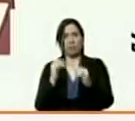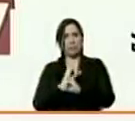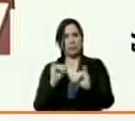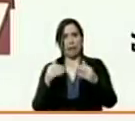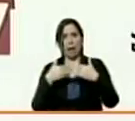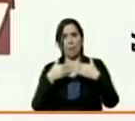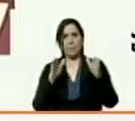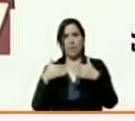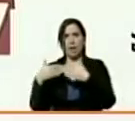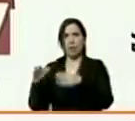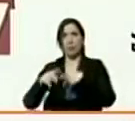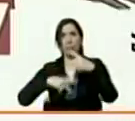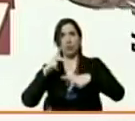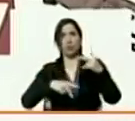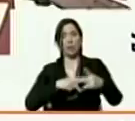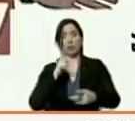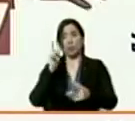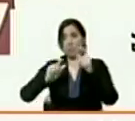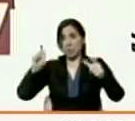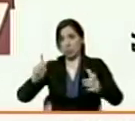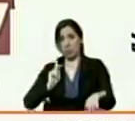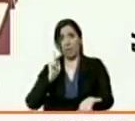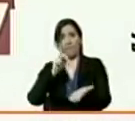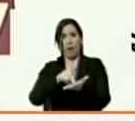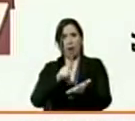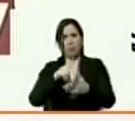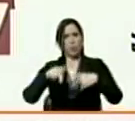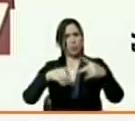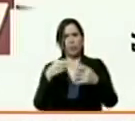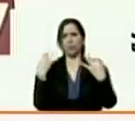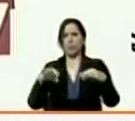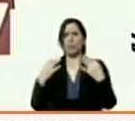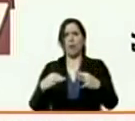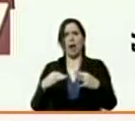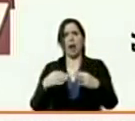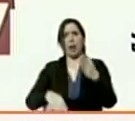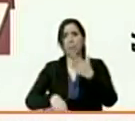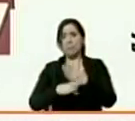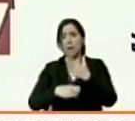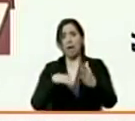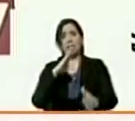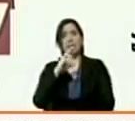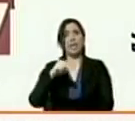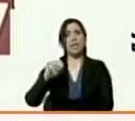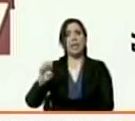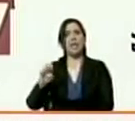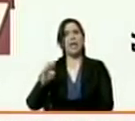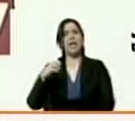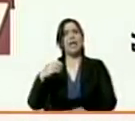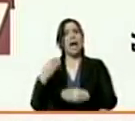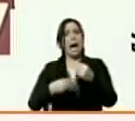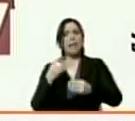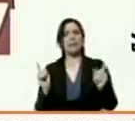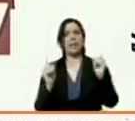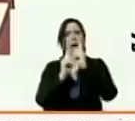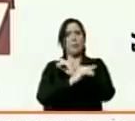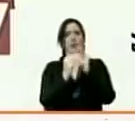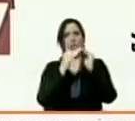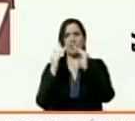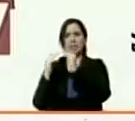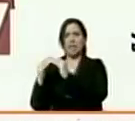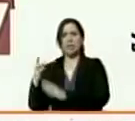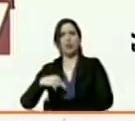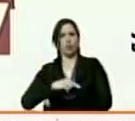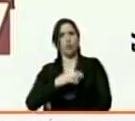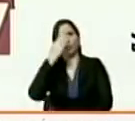procesos, es un proceso normalito, van al CNE y hacen su cambio de residencia, pero nosotros tenemos la relación.